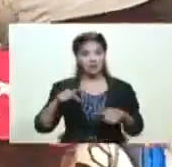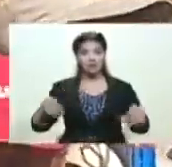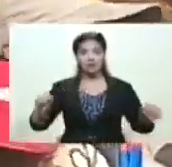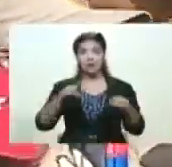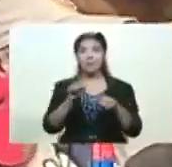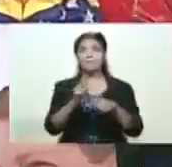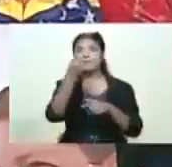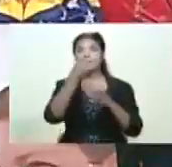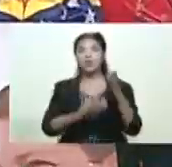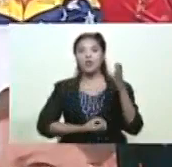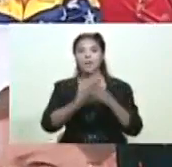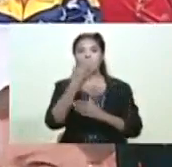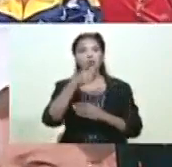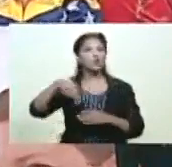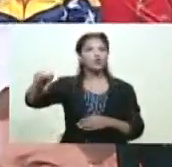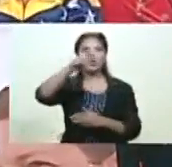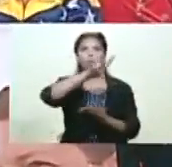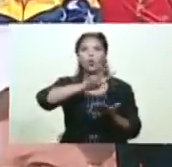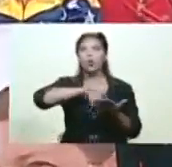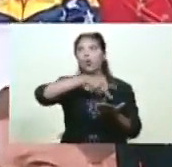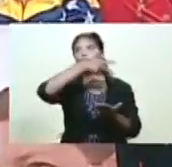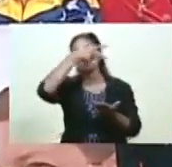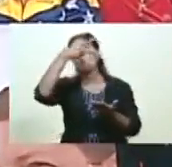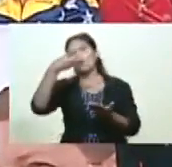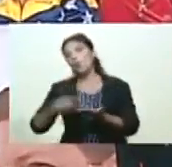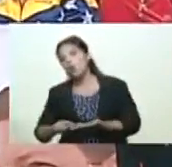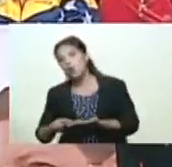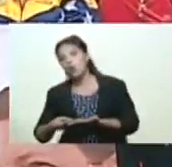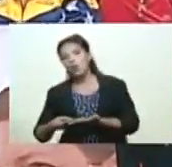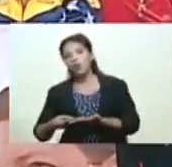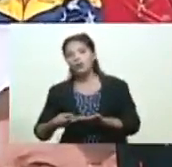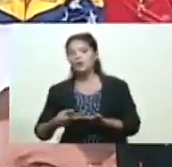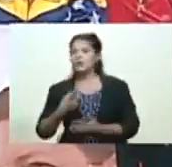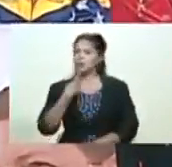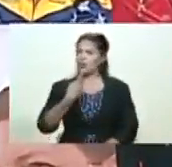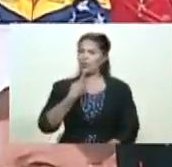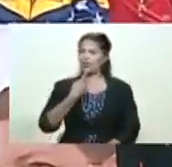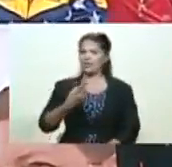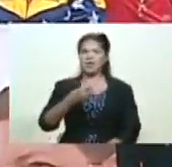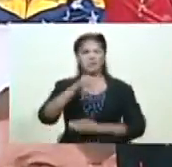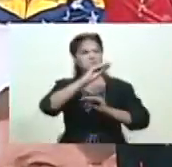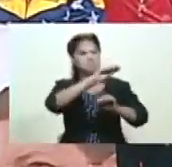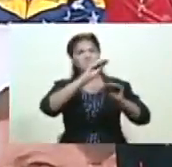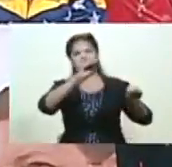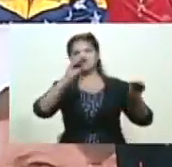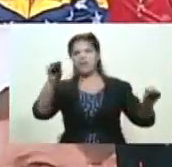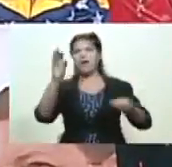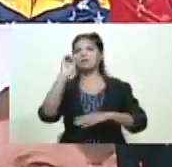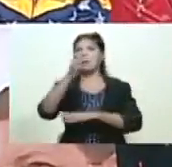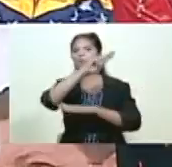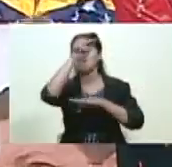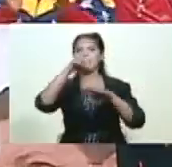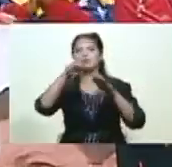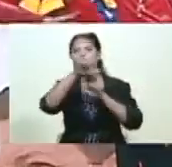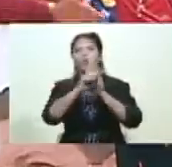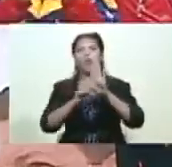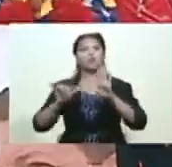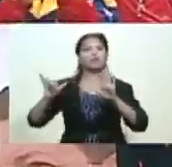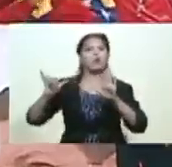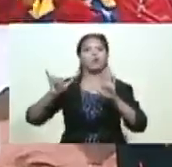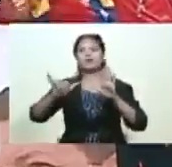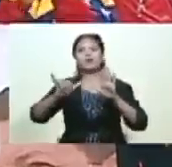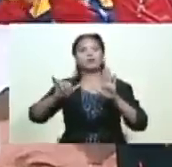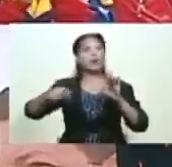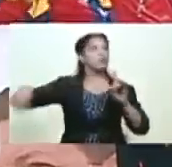los hice caer como condorito a todito cuando dije convoco Asamblea Nacional Constituyente.